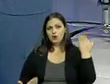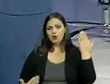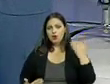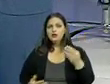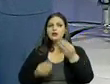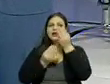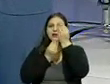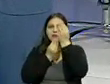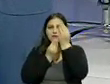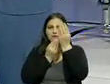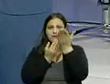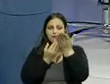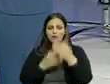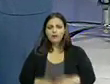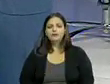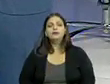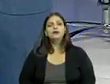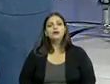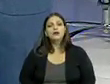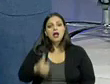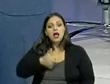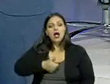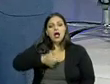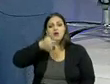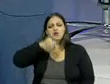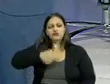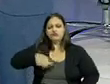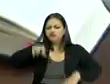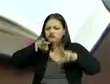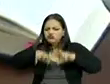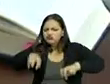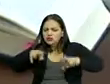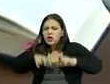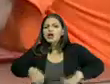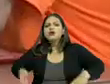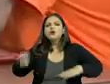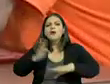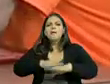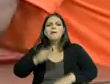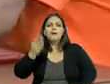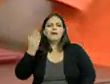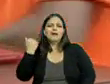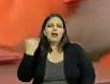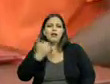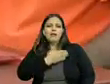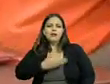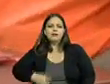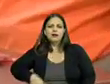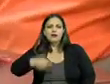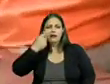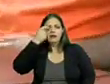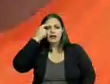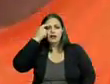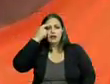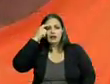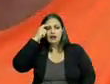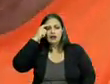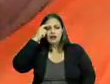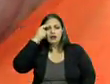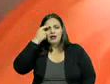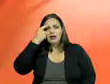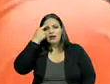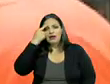como parte de las investigaciones sobre el caso Arroz Verde, la Comisión de Fiscalización de la Asamblea Nacional pedirá